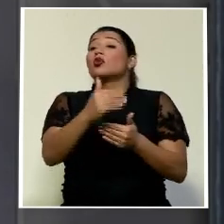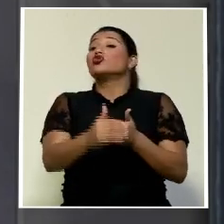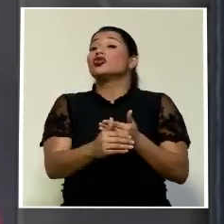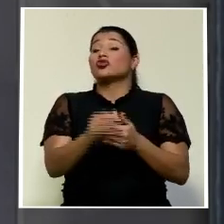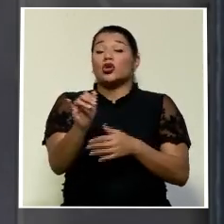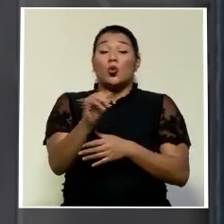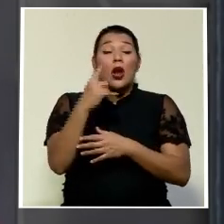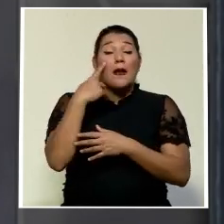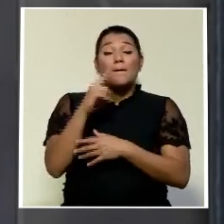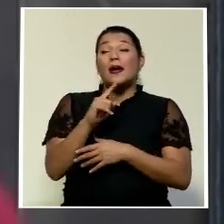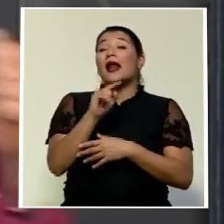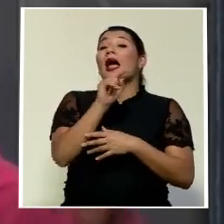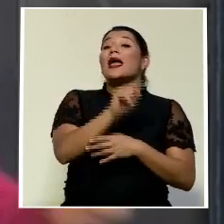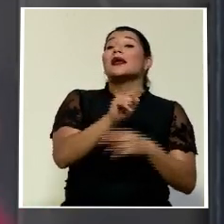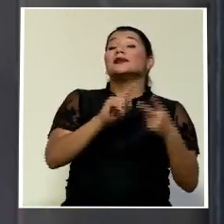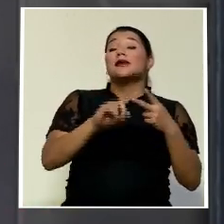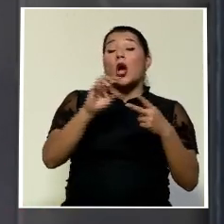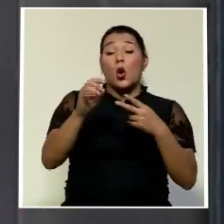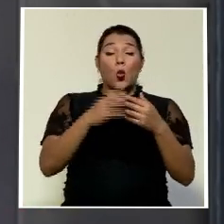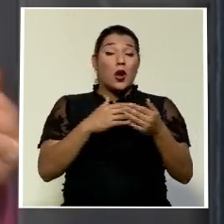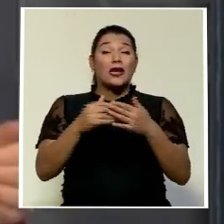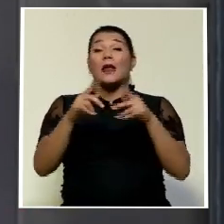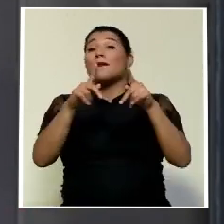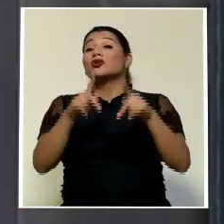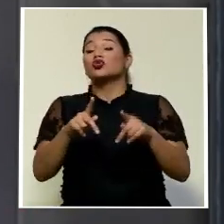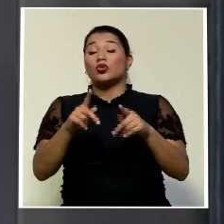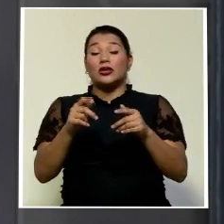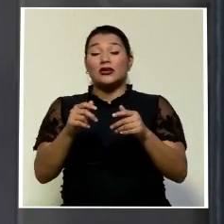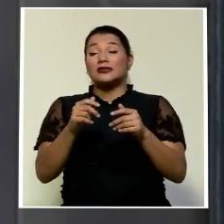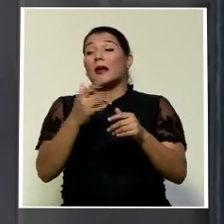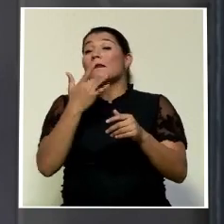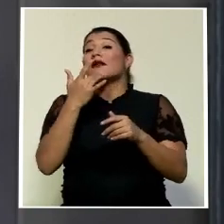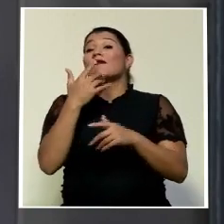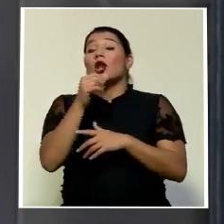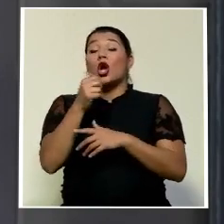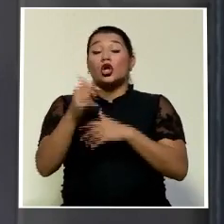cualquiera que atraviese nuestra frontera a través de una migración irregular.